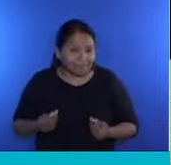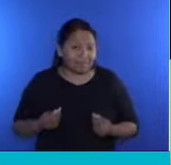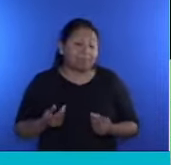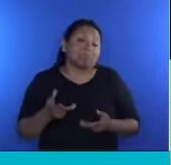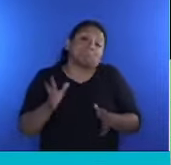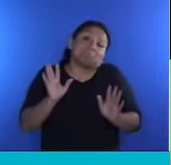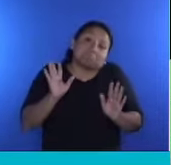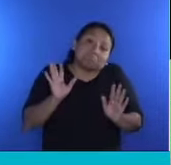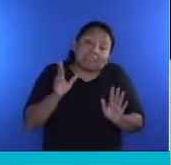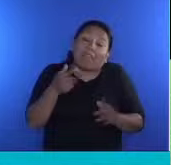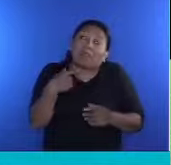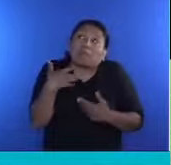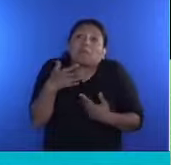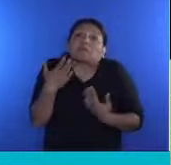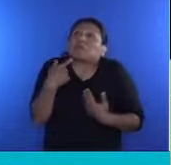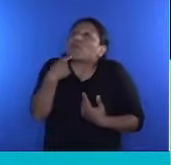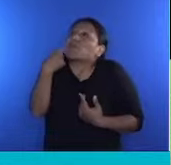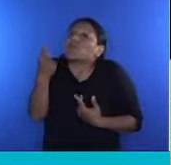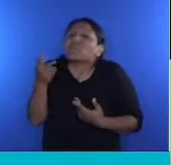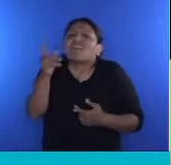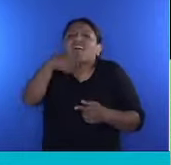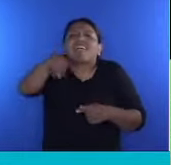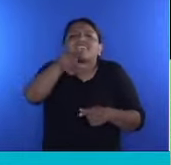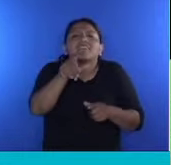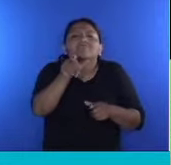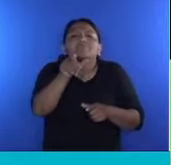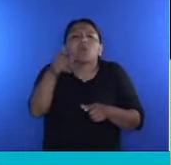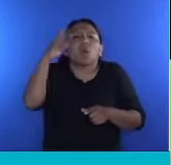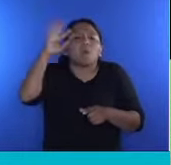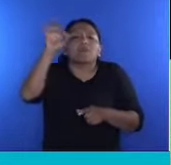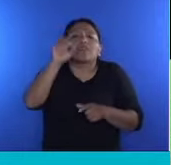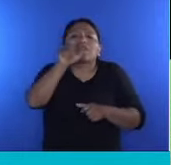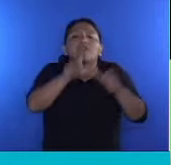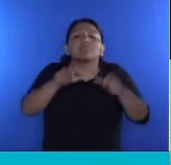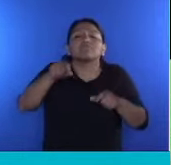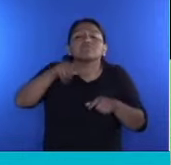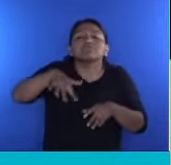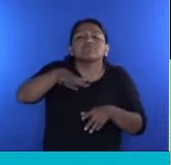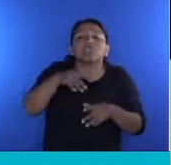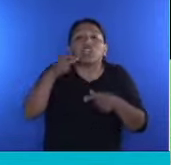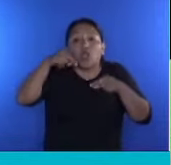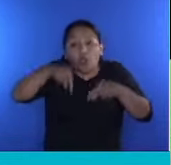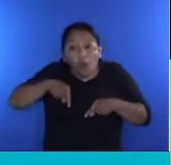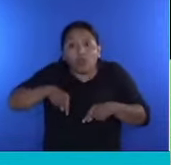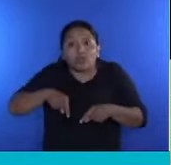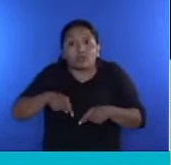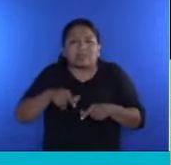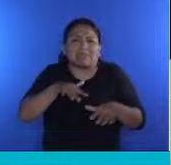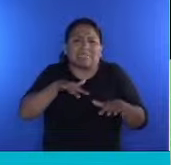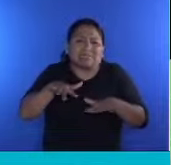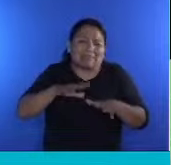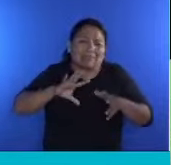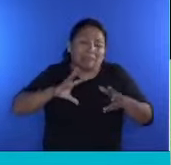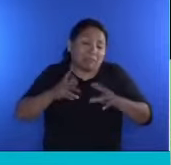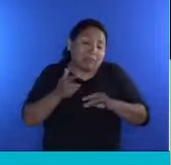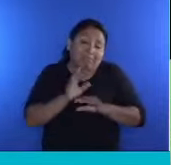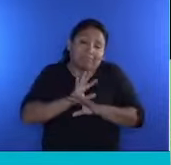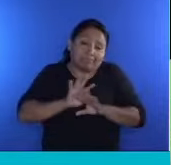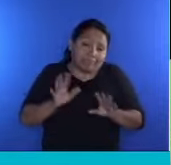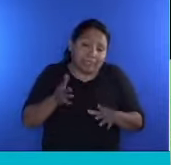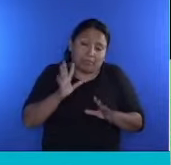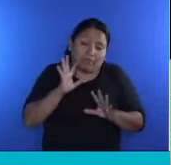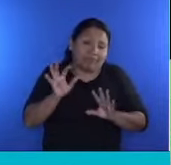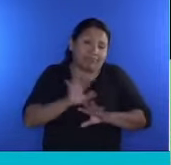que preguntarle qué piensan los bonaerenses de que hoy justamente se envíen con el estado calamitoso, porque claramente estaba siendo